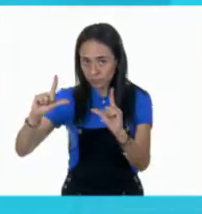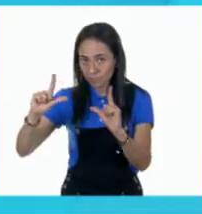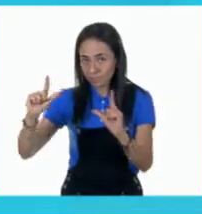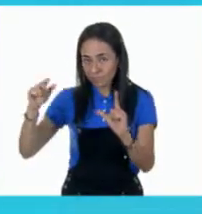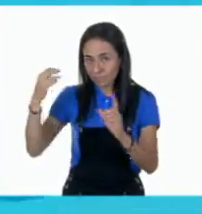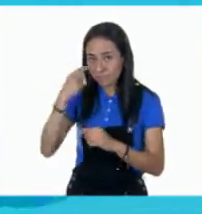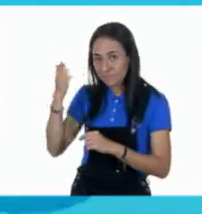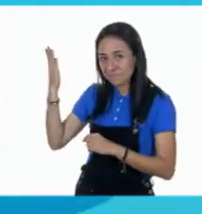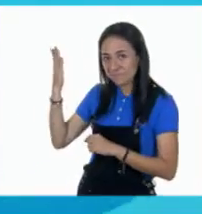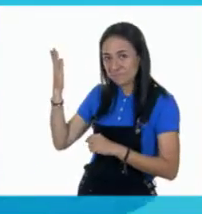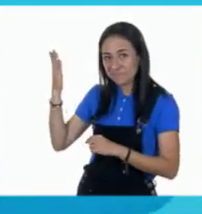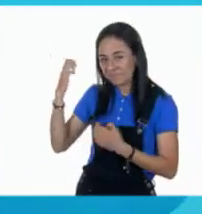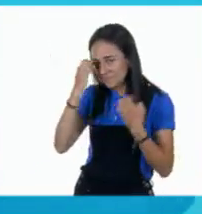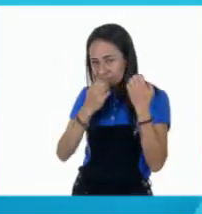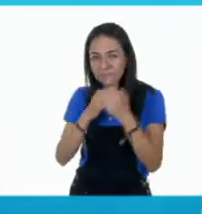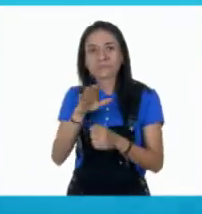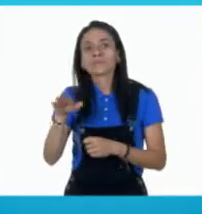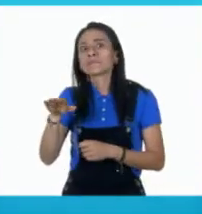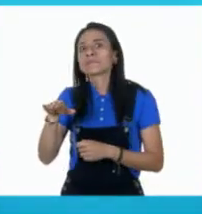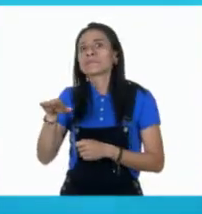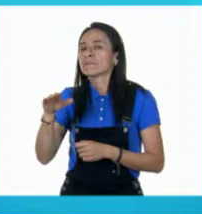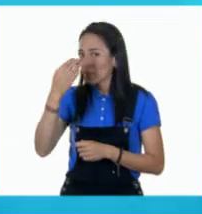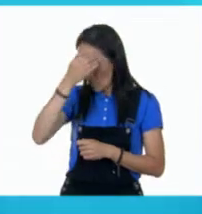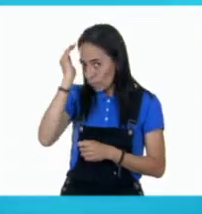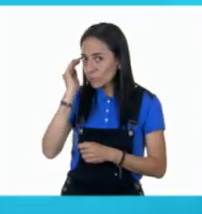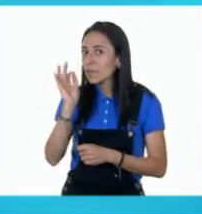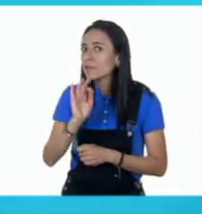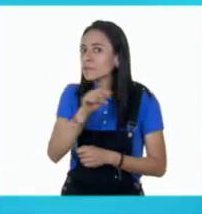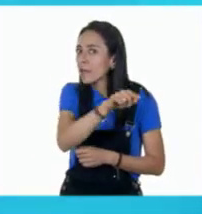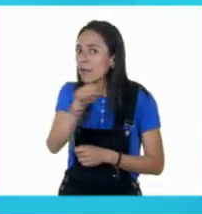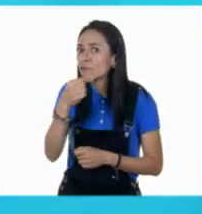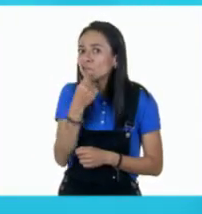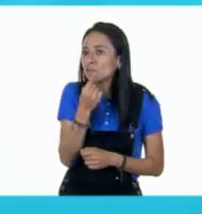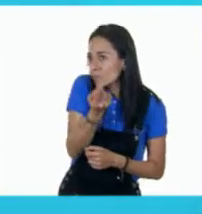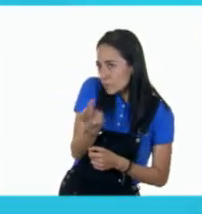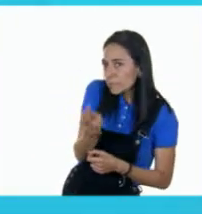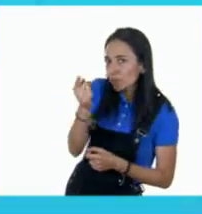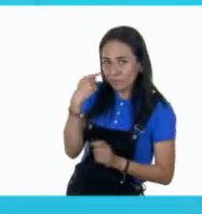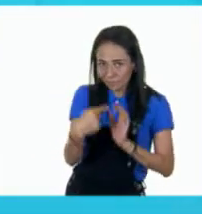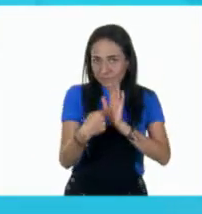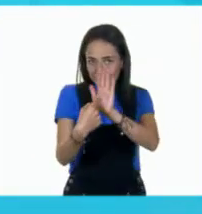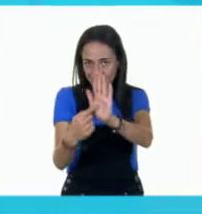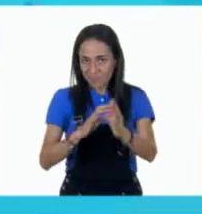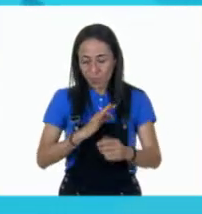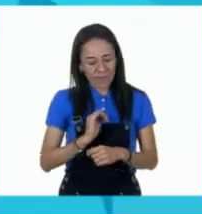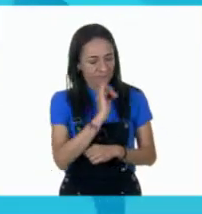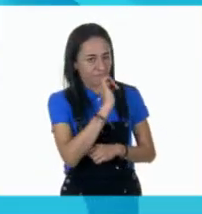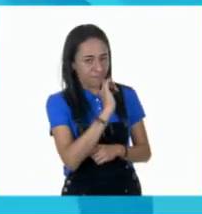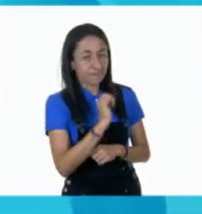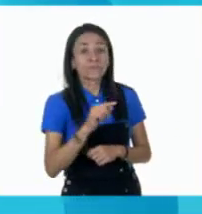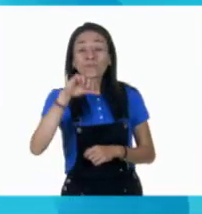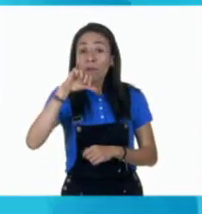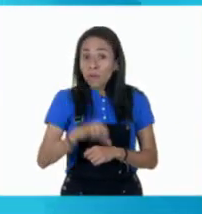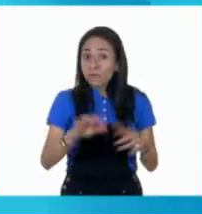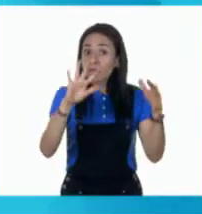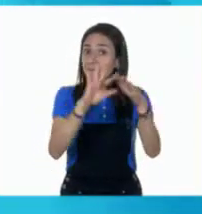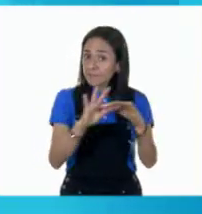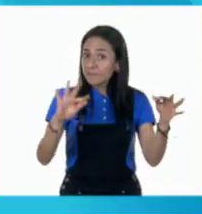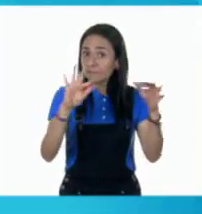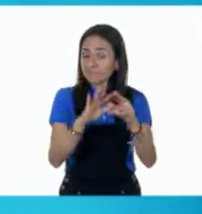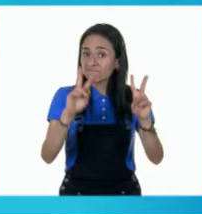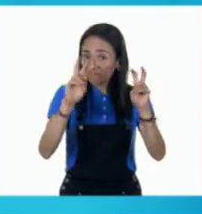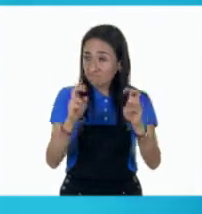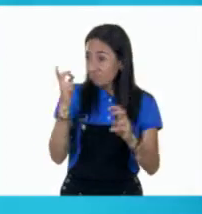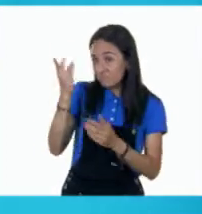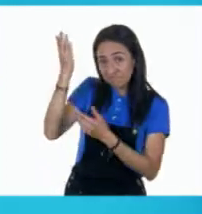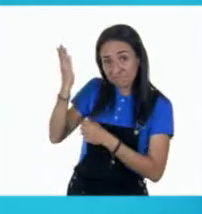Ahí está, exacto. No se te olvide, Oscar, por si alguna niña o niño te pregunta. Claro, muy bien. Con lo que veamos el día de hoy, ustedes podrán resolver